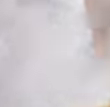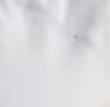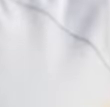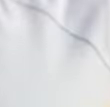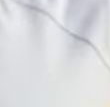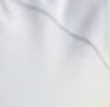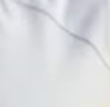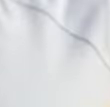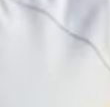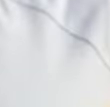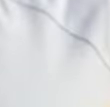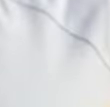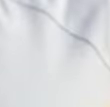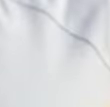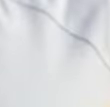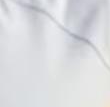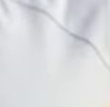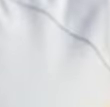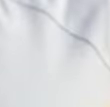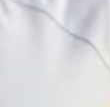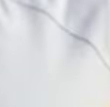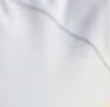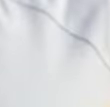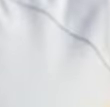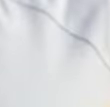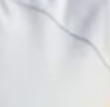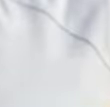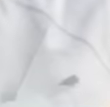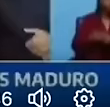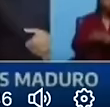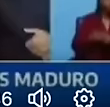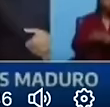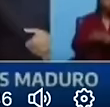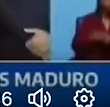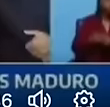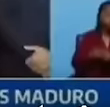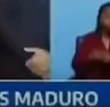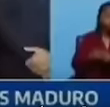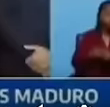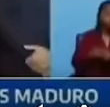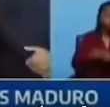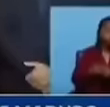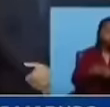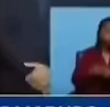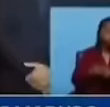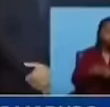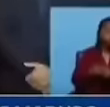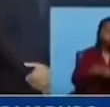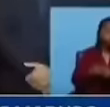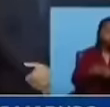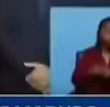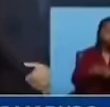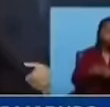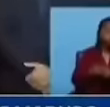hoy veamos acá se los muestro eso es lo que él está estaba mencionando Aquí está Y es que urgente